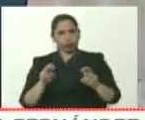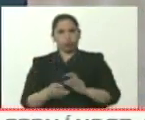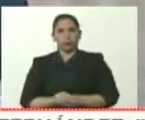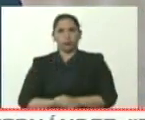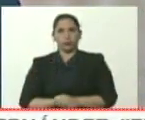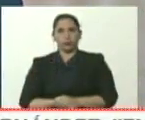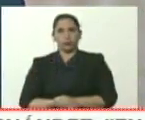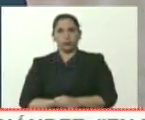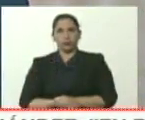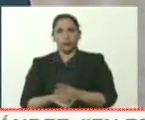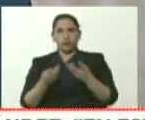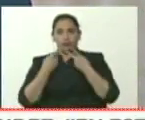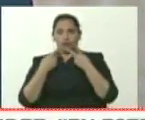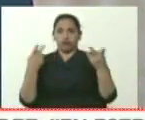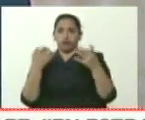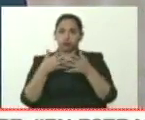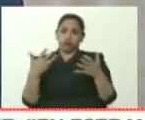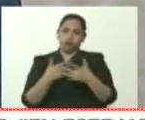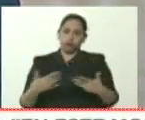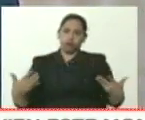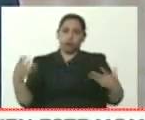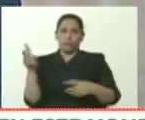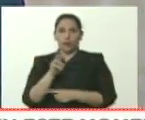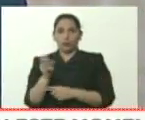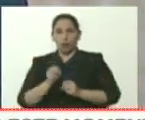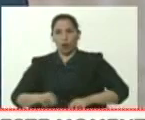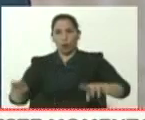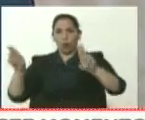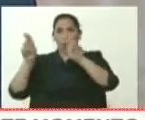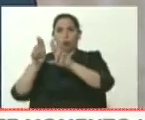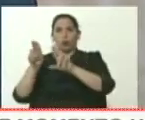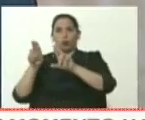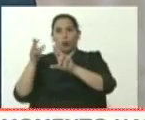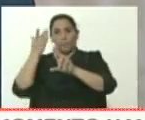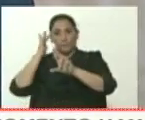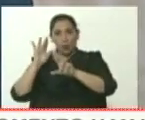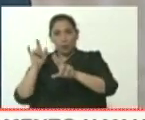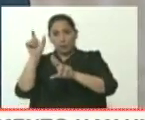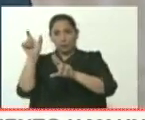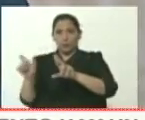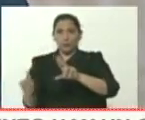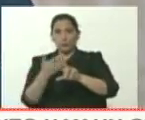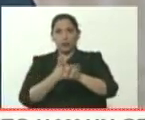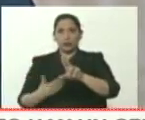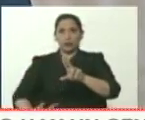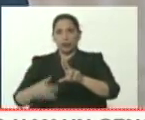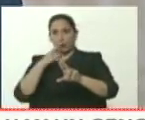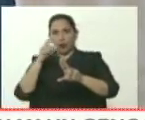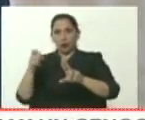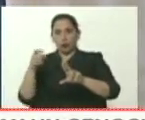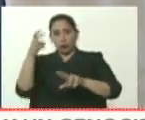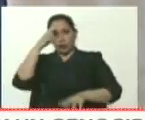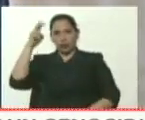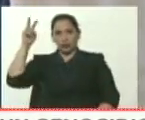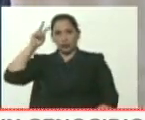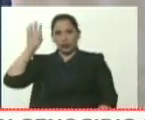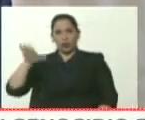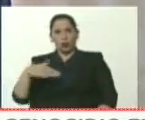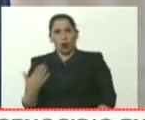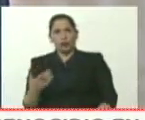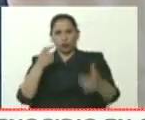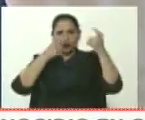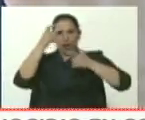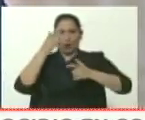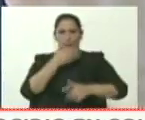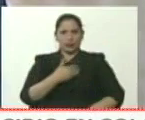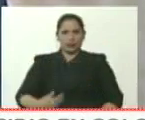notas diplomáticas, cartas que envió Venezuela a Naciones Unidas, siendo el presidente Maduro canciller de la República y el comandante Chávez presidente,